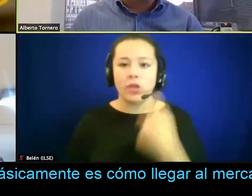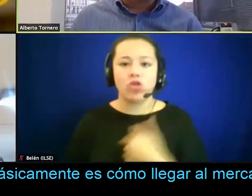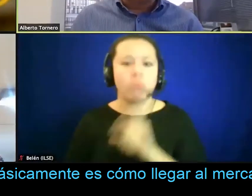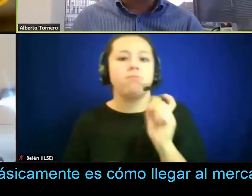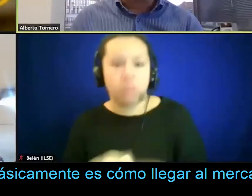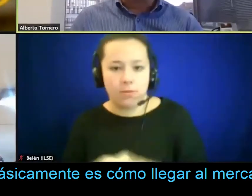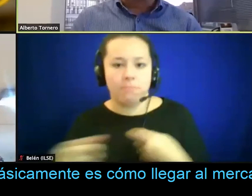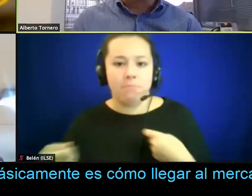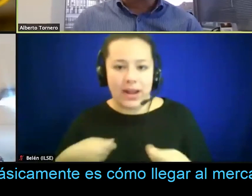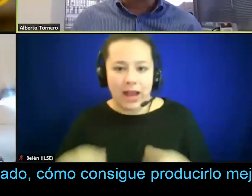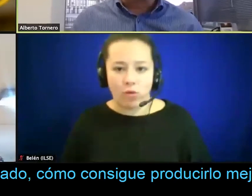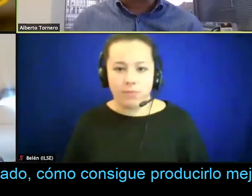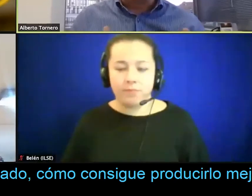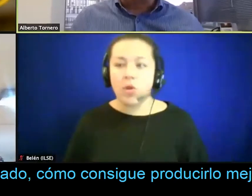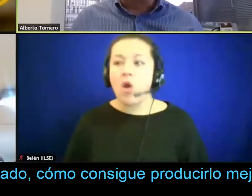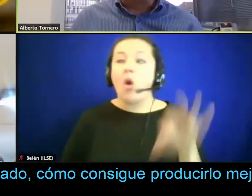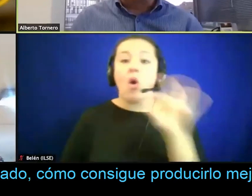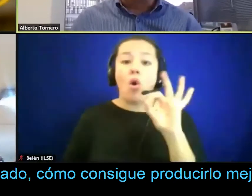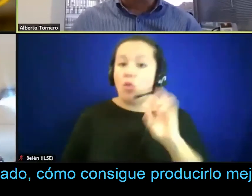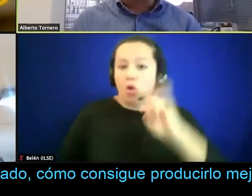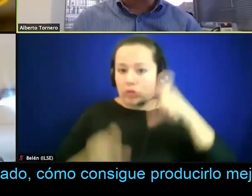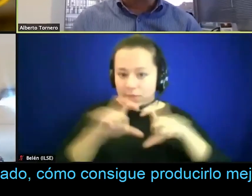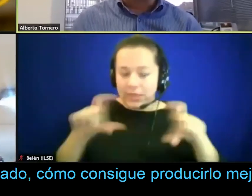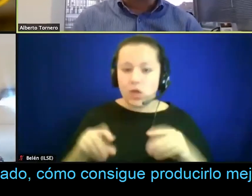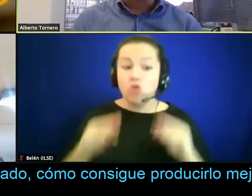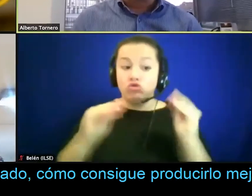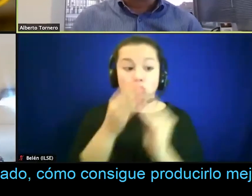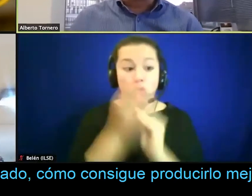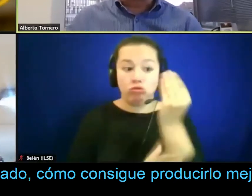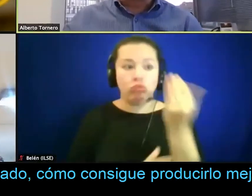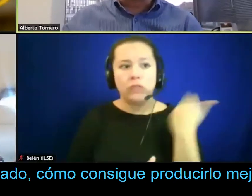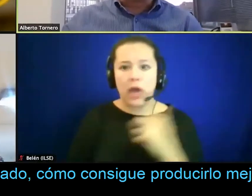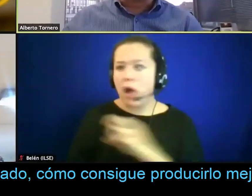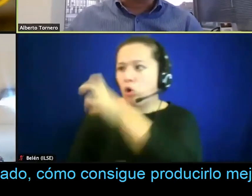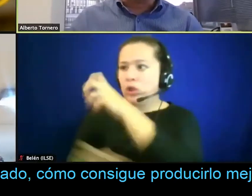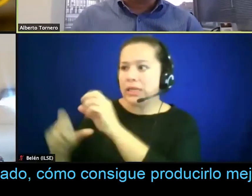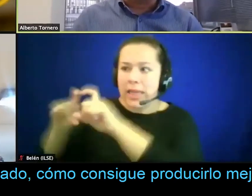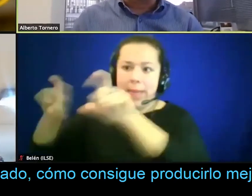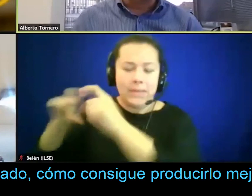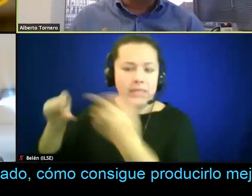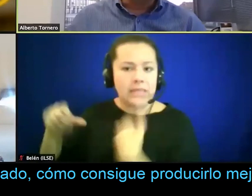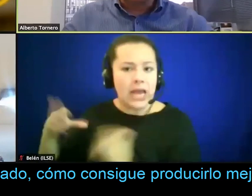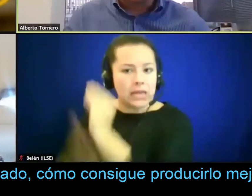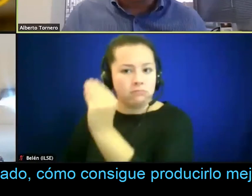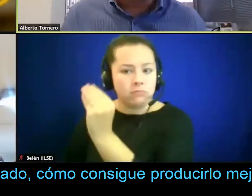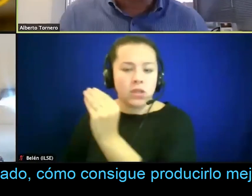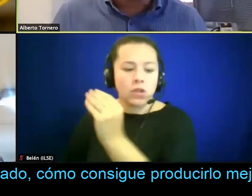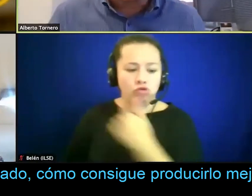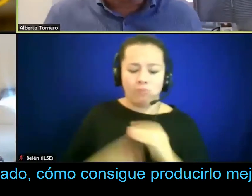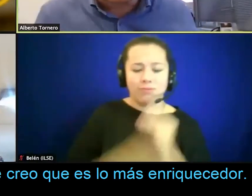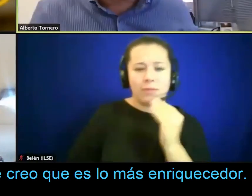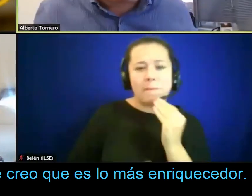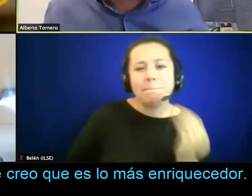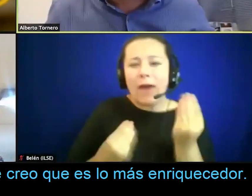U otras, su producto está ya realizado, cómo consigue producirlo mejor.